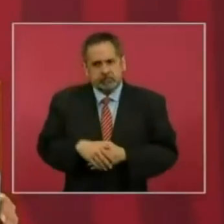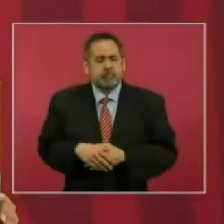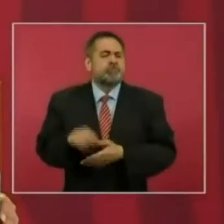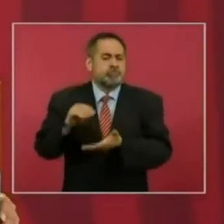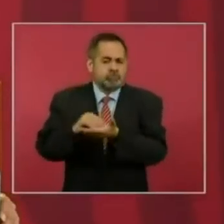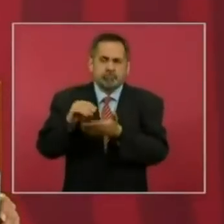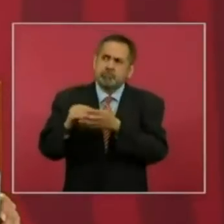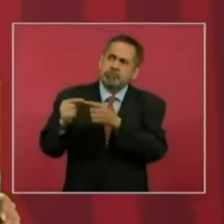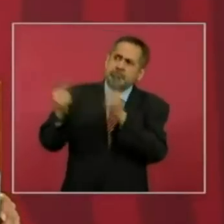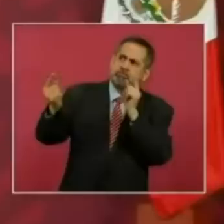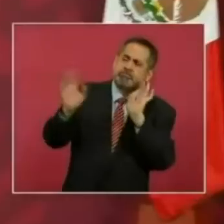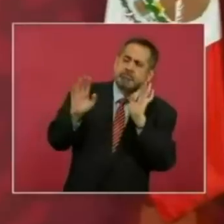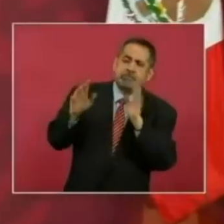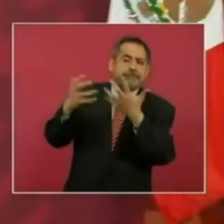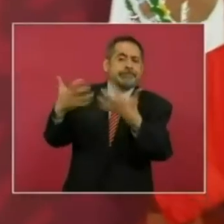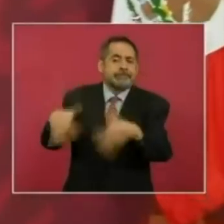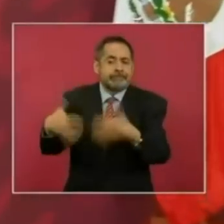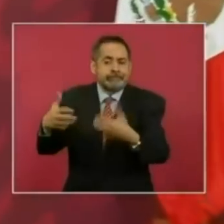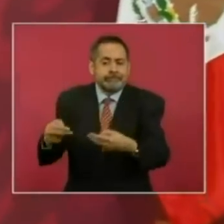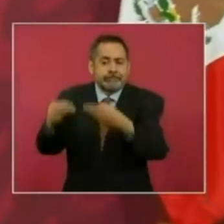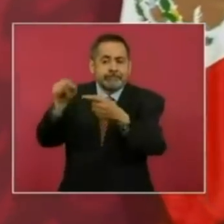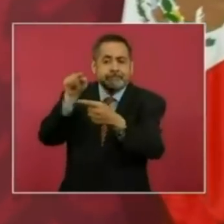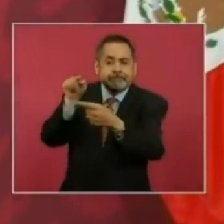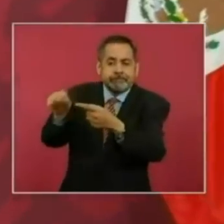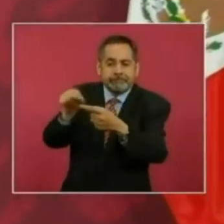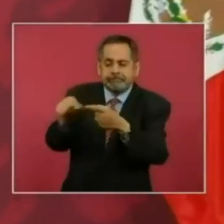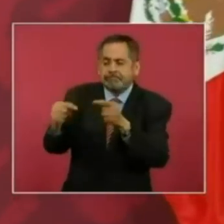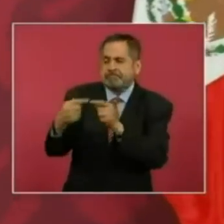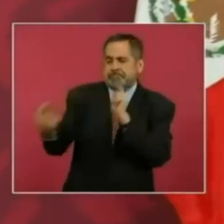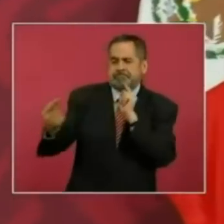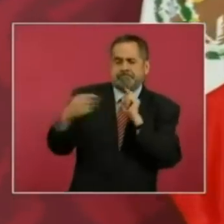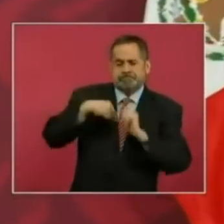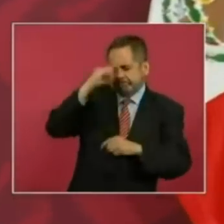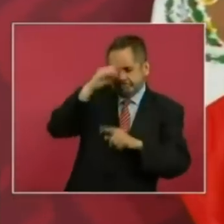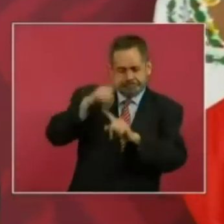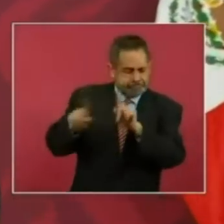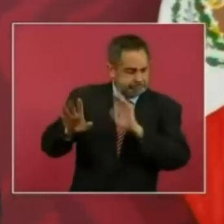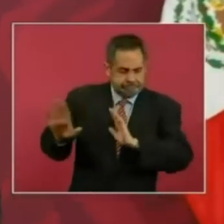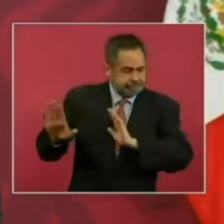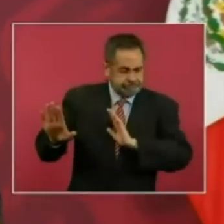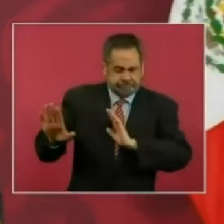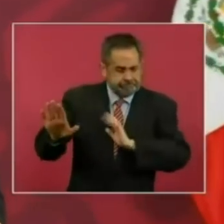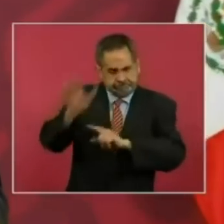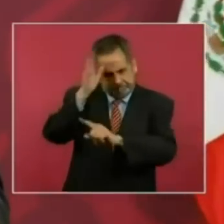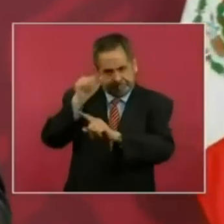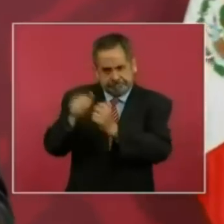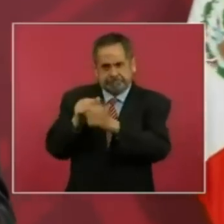diferencias con estas empresas, como es el caso de